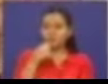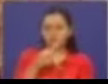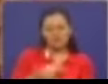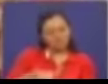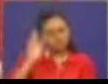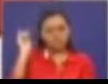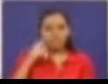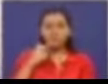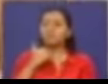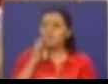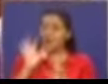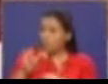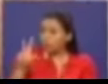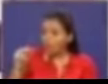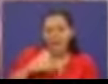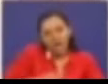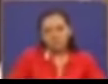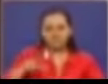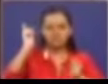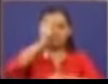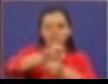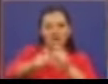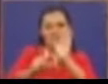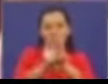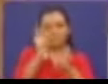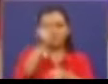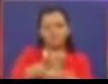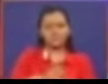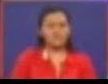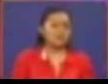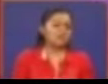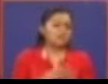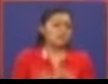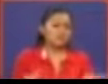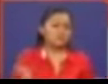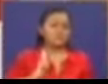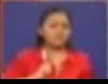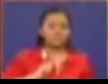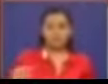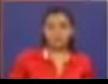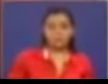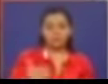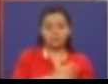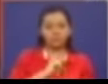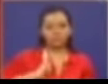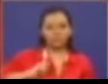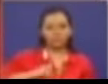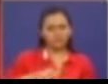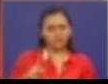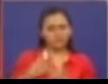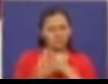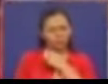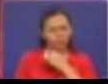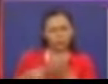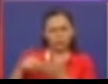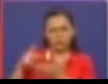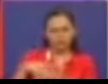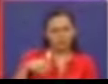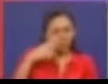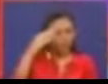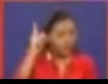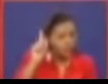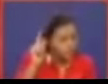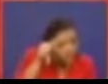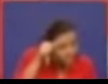pusieron una ley de herencia, ahí sí, dentro de un paquetazo, para pagar sueldos y salarios y haciéndole pagar a los más pobres. Prohibido